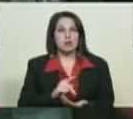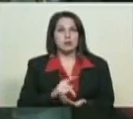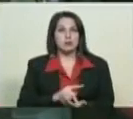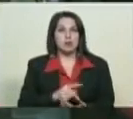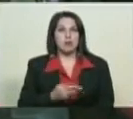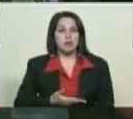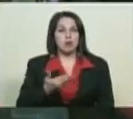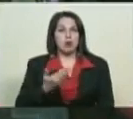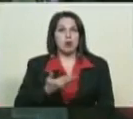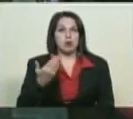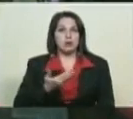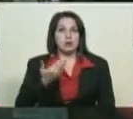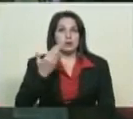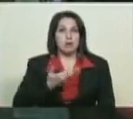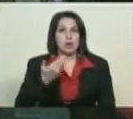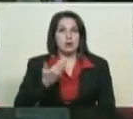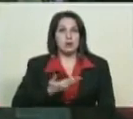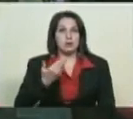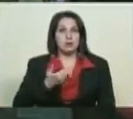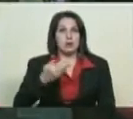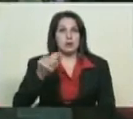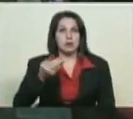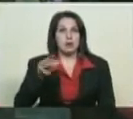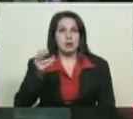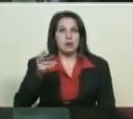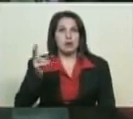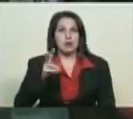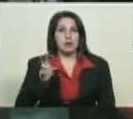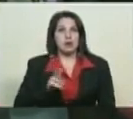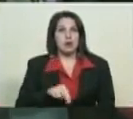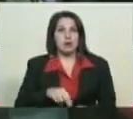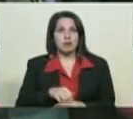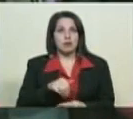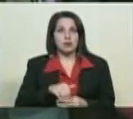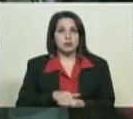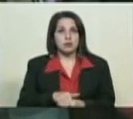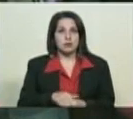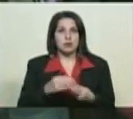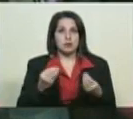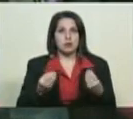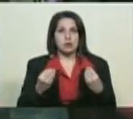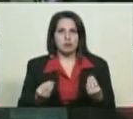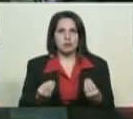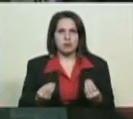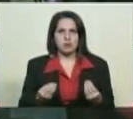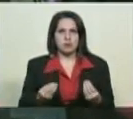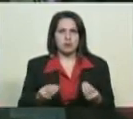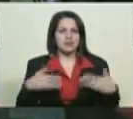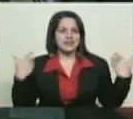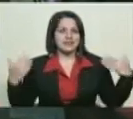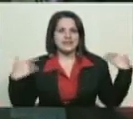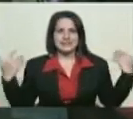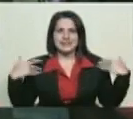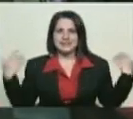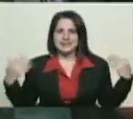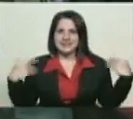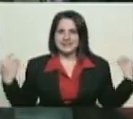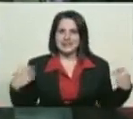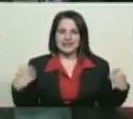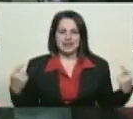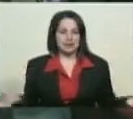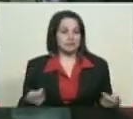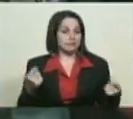importante en esta votación. Y que nosotros, la Fuerza Armada, tenemos una profunda alegría por haber